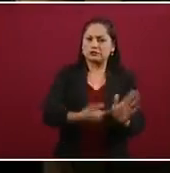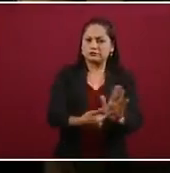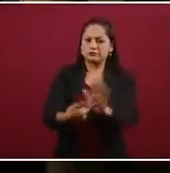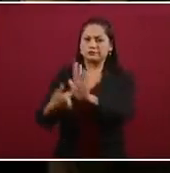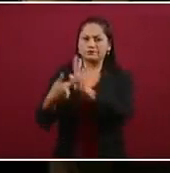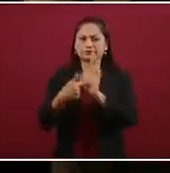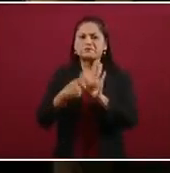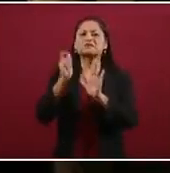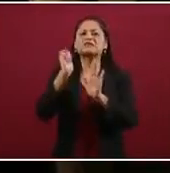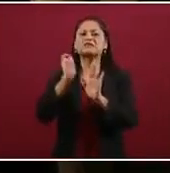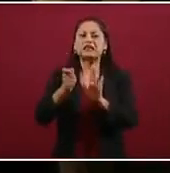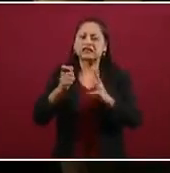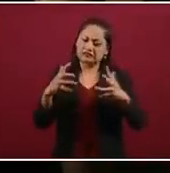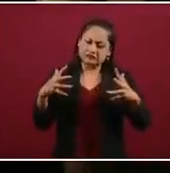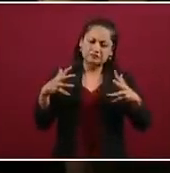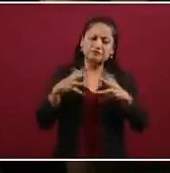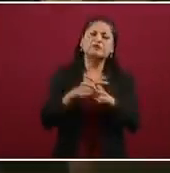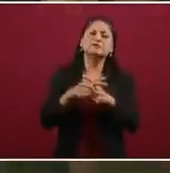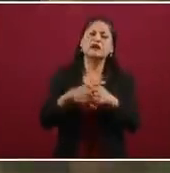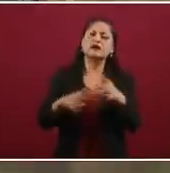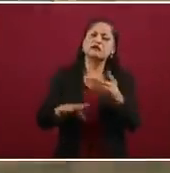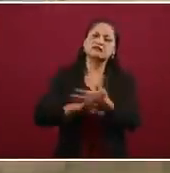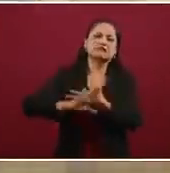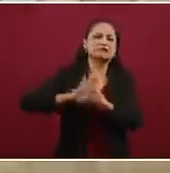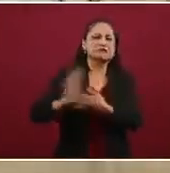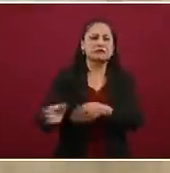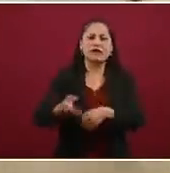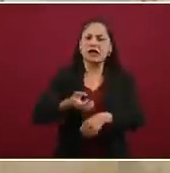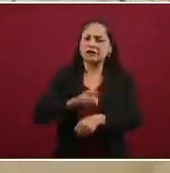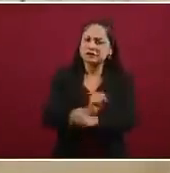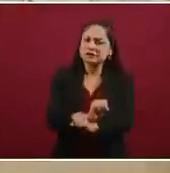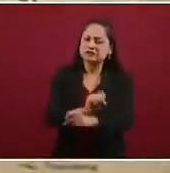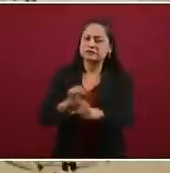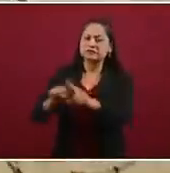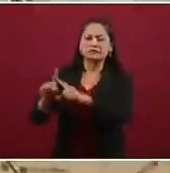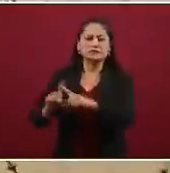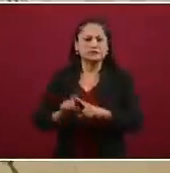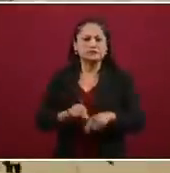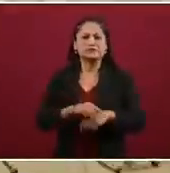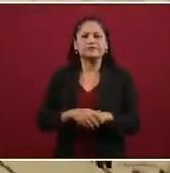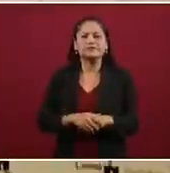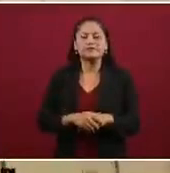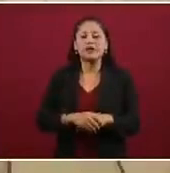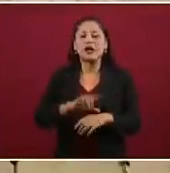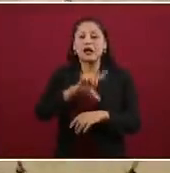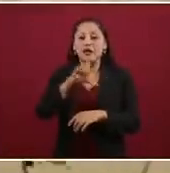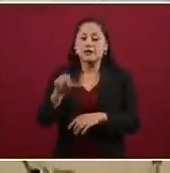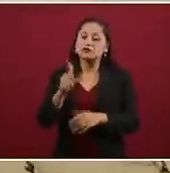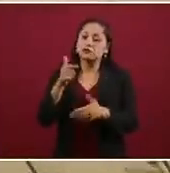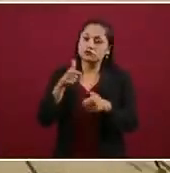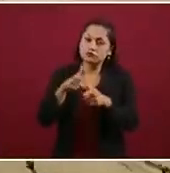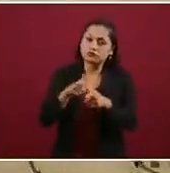la revolución es contra la esclavitud y contra el tributo. Y ahí recorre el resto del Bajío,